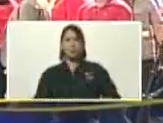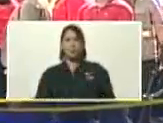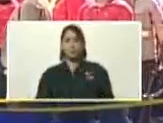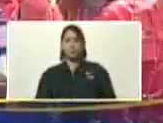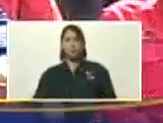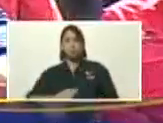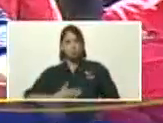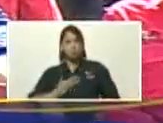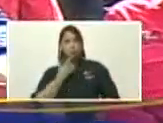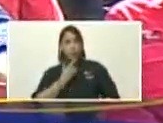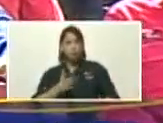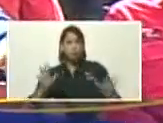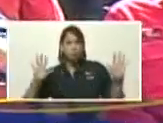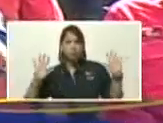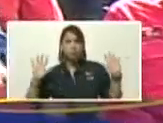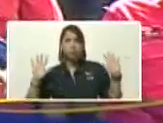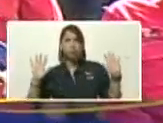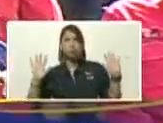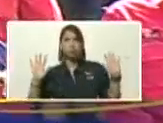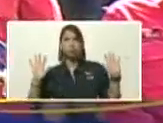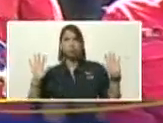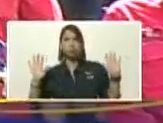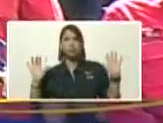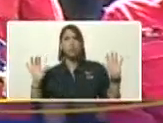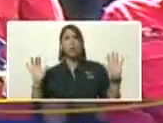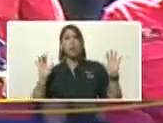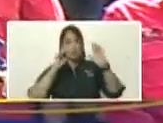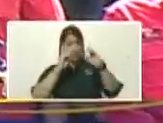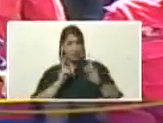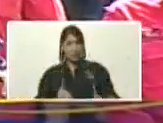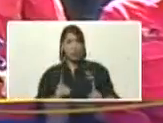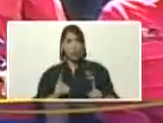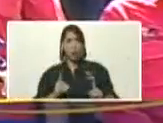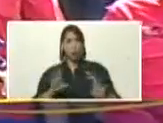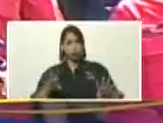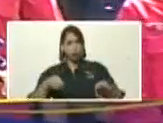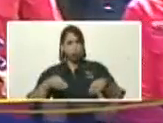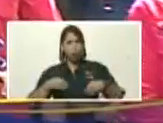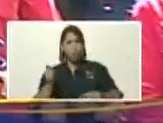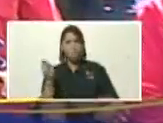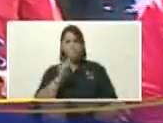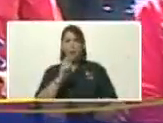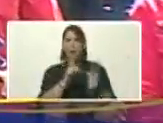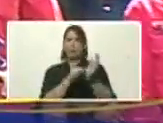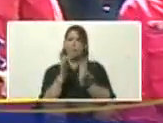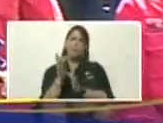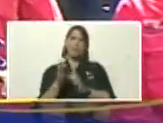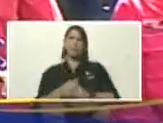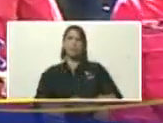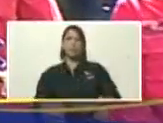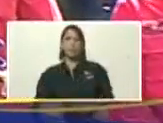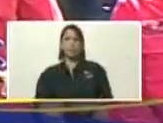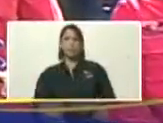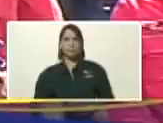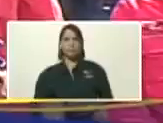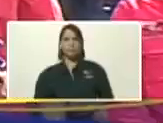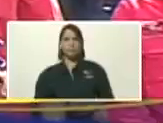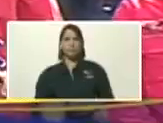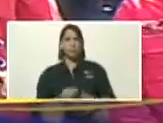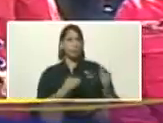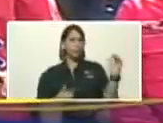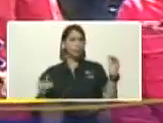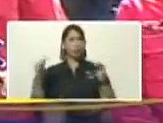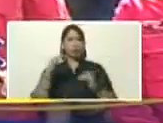puedo decir que con la decisión que he tomado en el mes de abril de llevar el salario